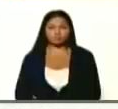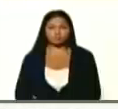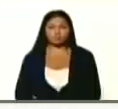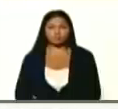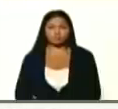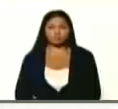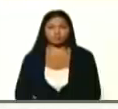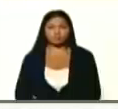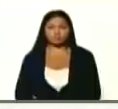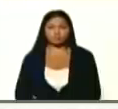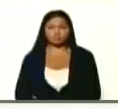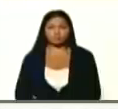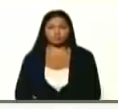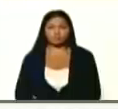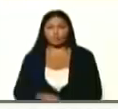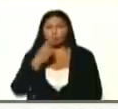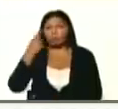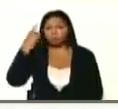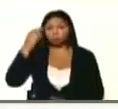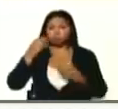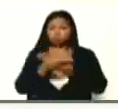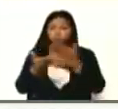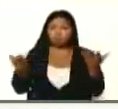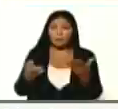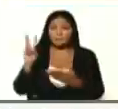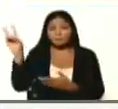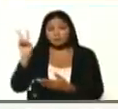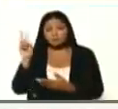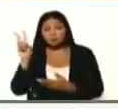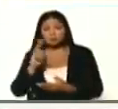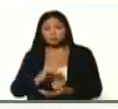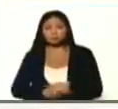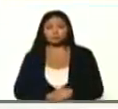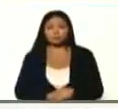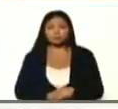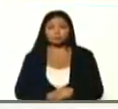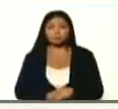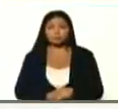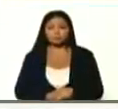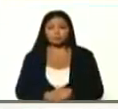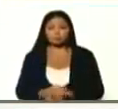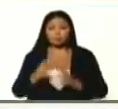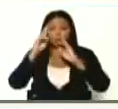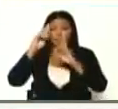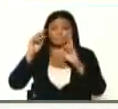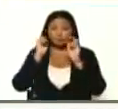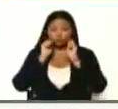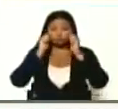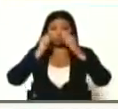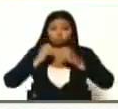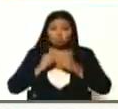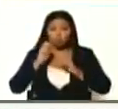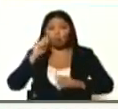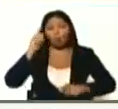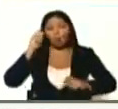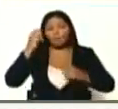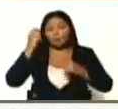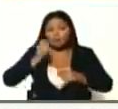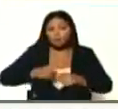Buenos días, tengan todos ustedes, pueblo de Venezuela. Con debido respeto, nos quitamos esta obligatoria mascarilla